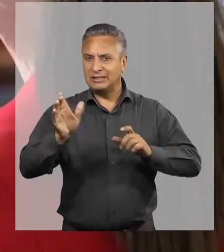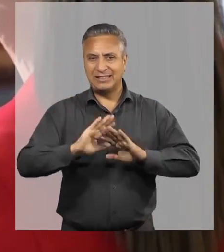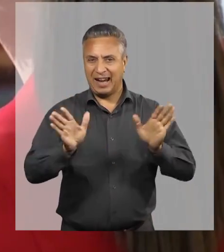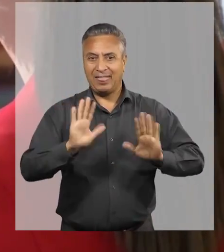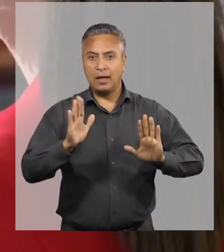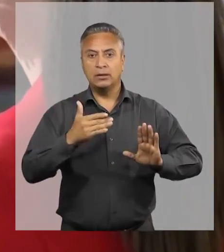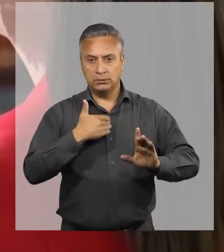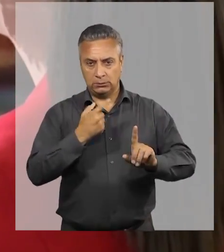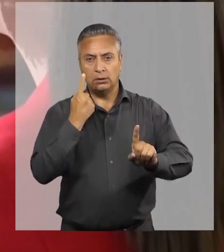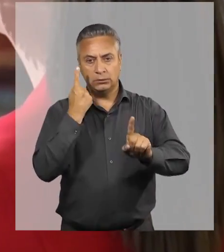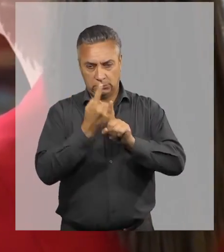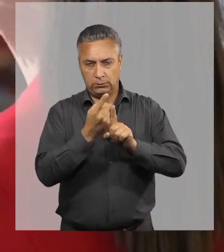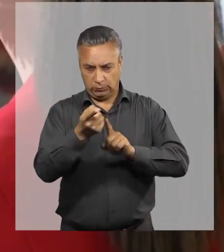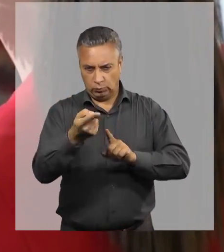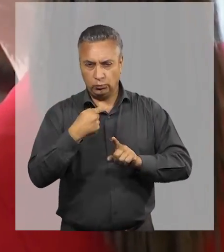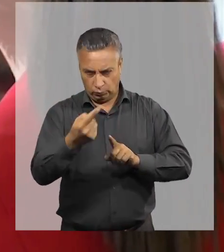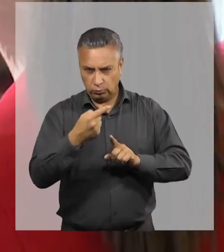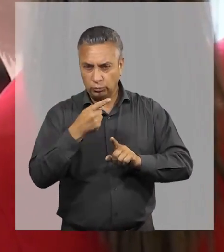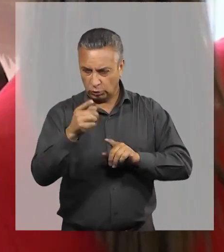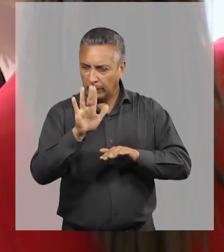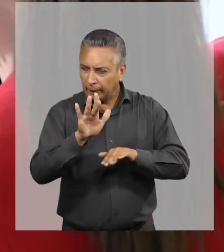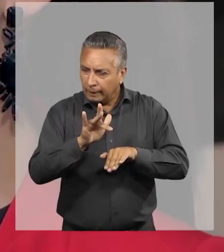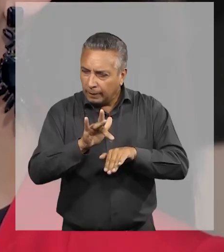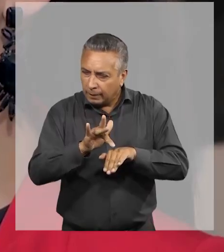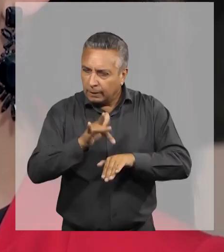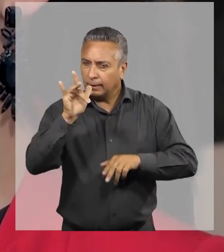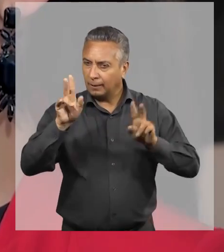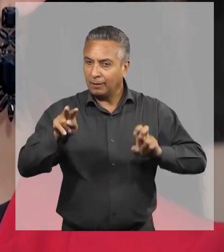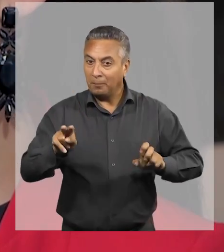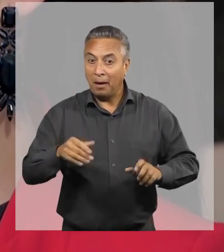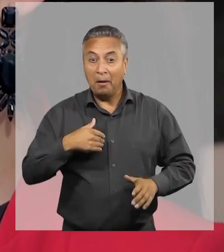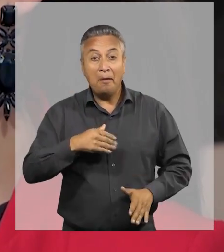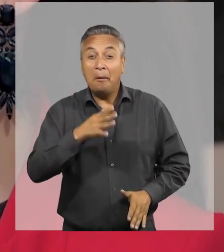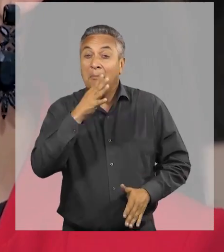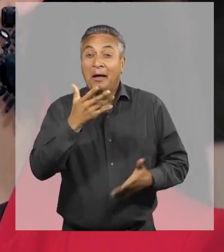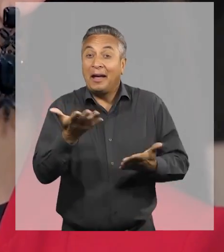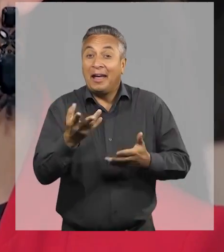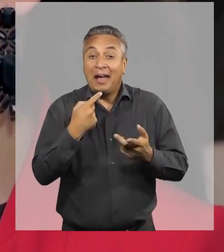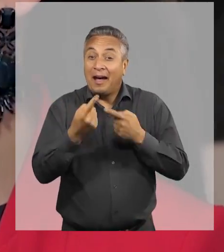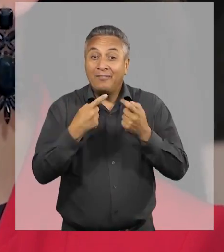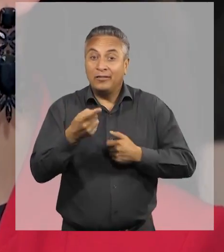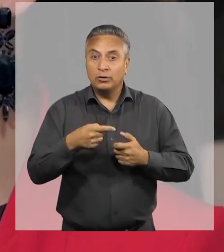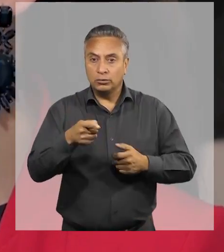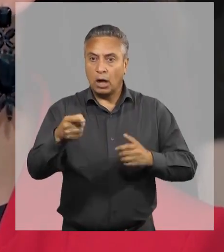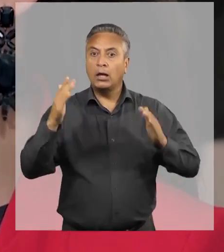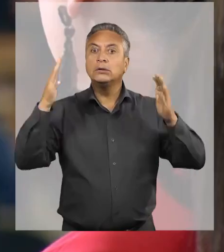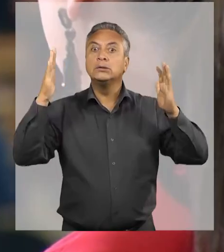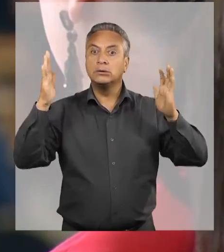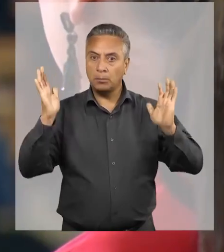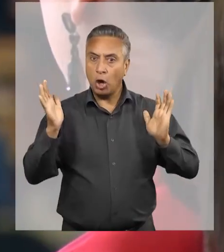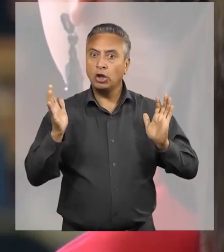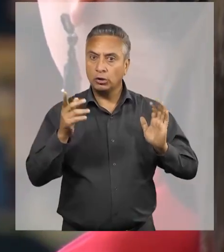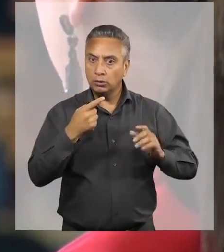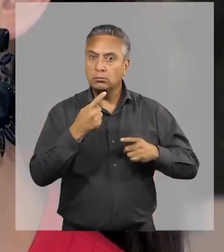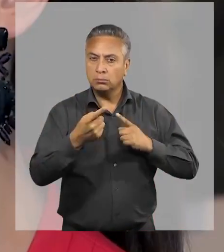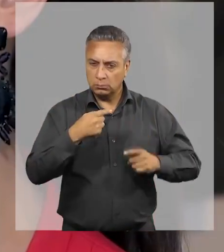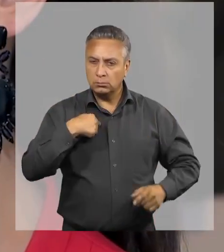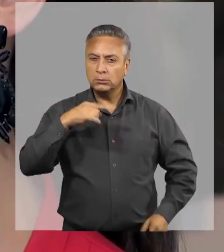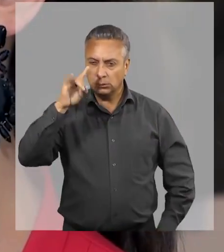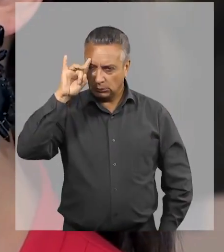Mejor que no haya gente porque tengo que hablar contigo algo más o menos delicado. No sé qué podríamos hablar tú y yo. Del